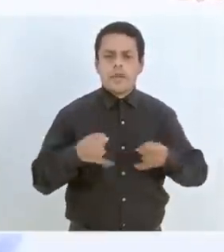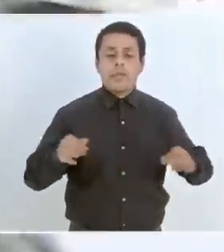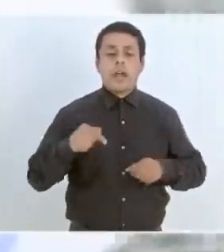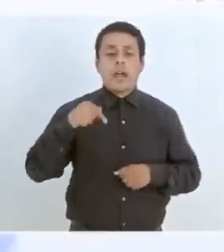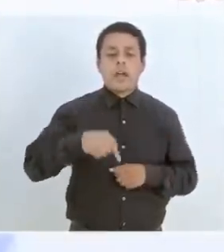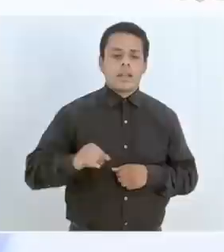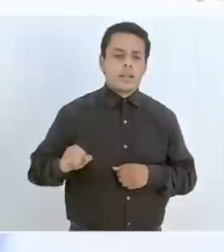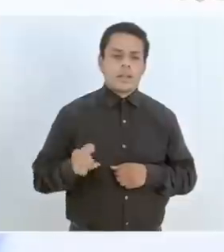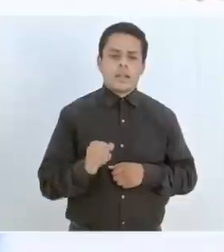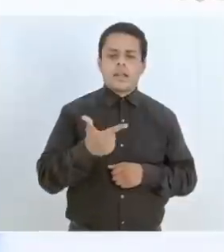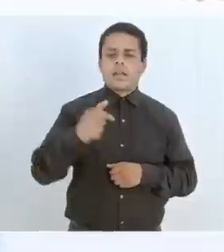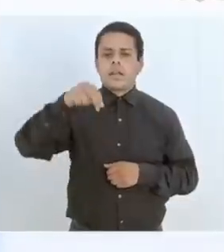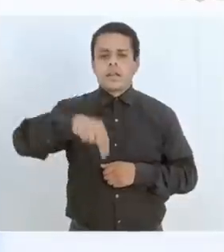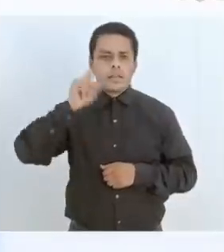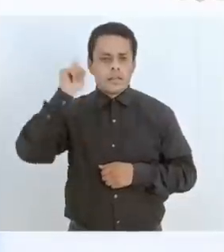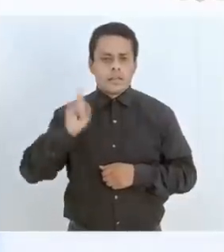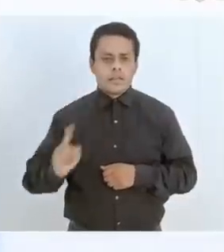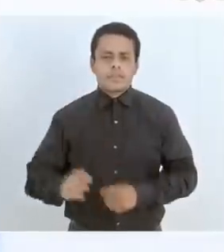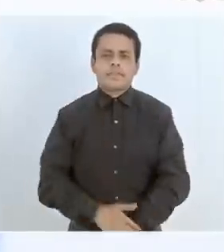Jerez, Zacatecas.